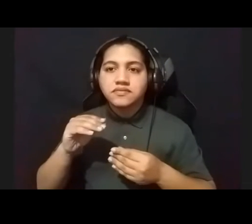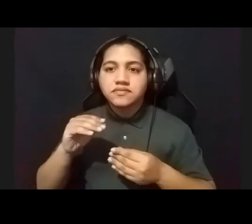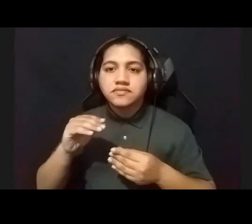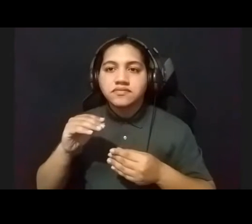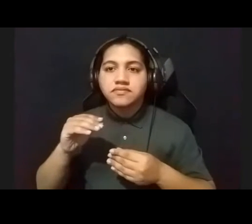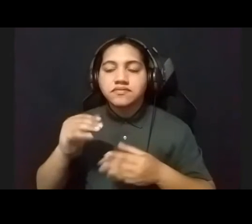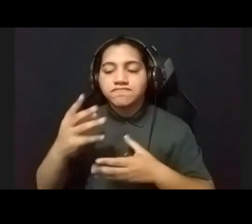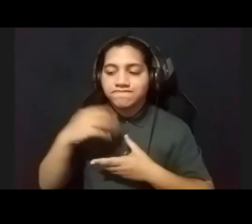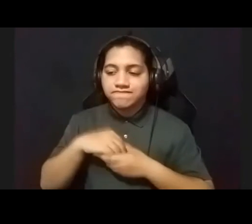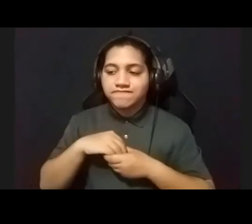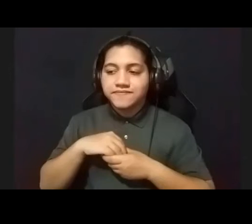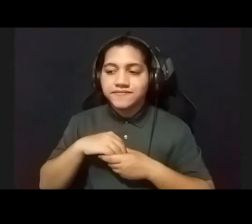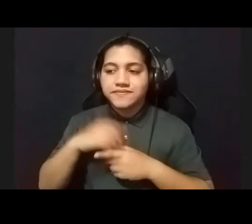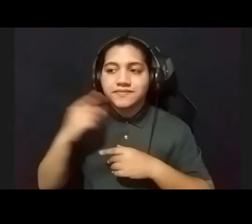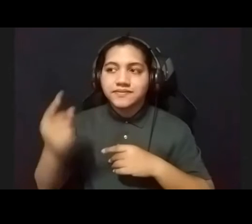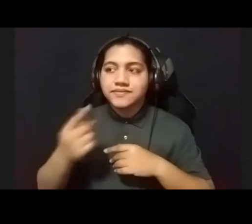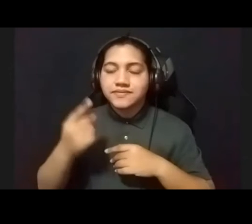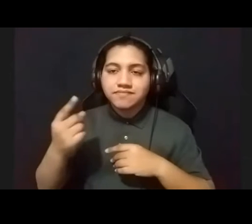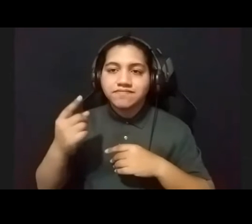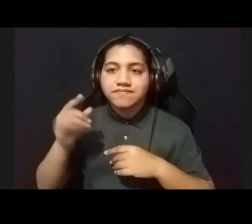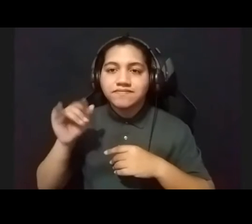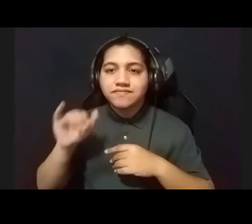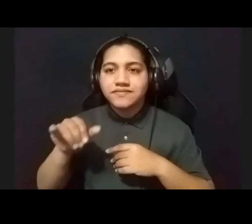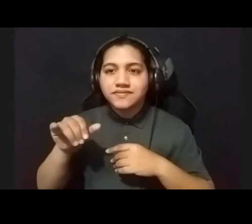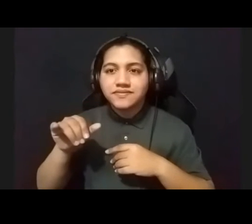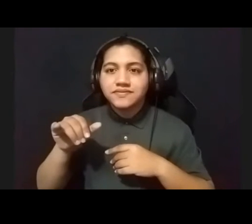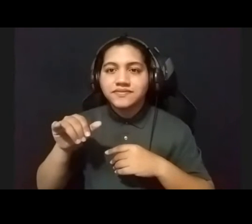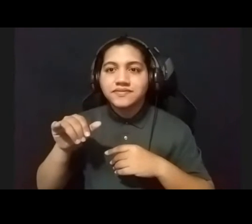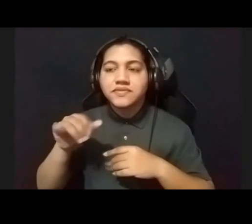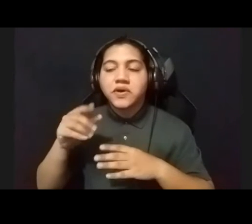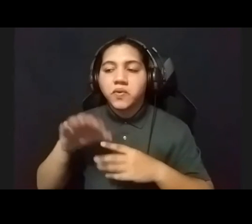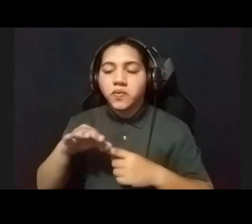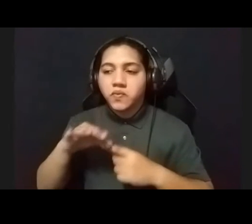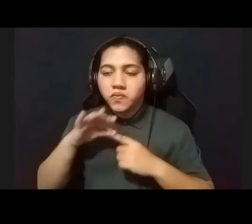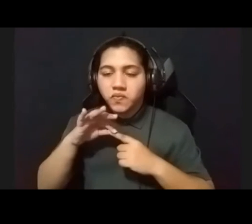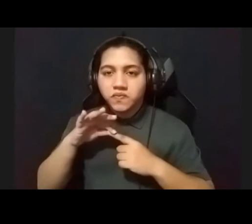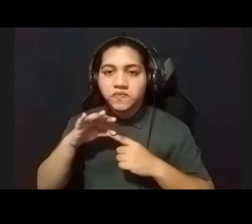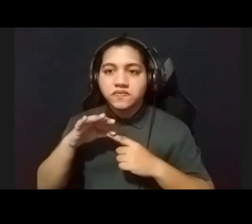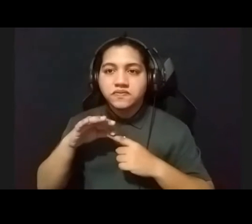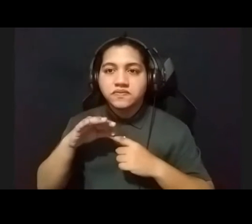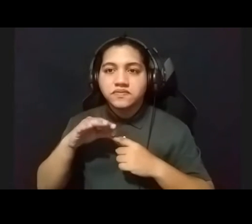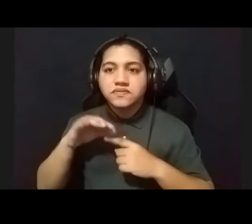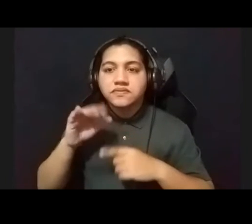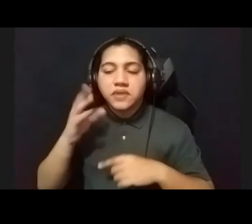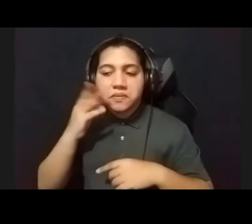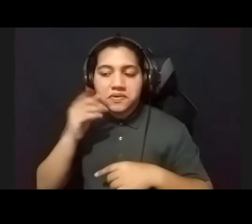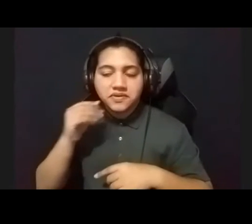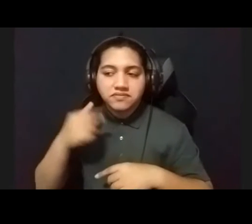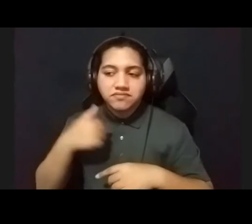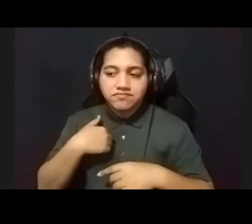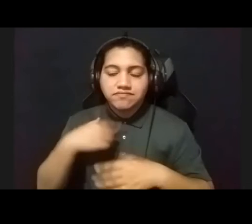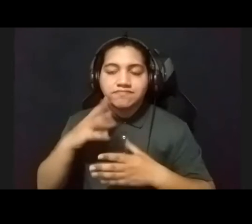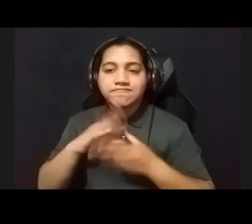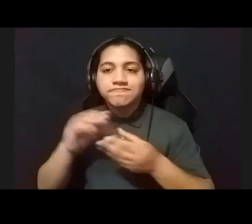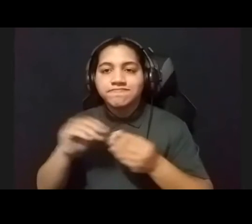uno, casi siempre. Ese recuerdo y esa experiencia es única. Cuando menos esa es la experiencia que yo tengo como